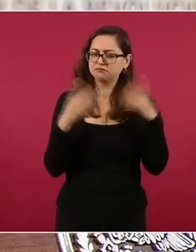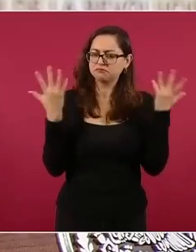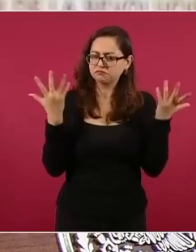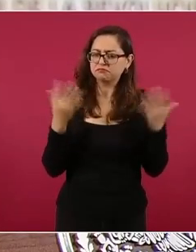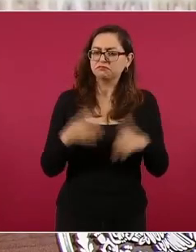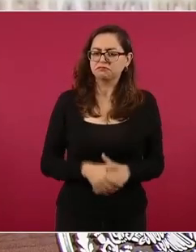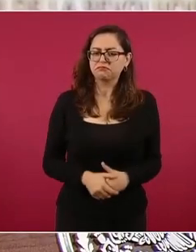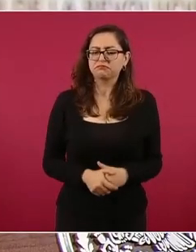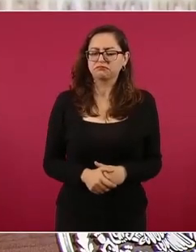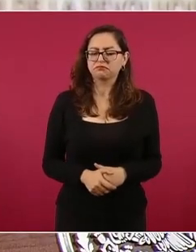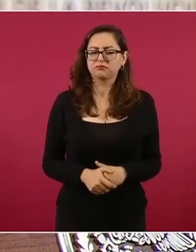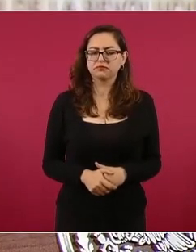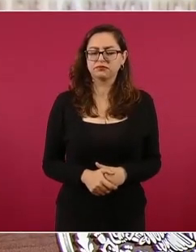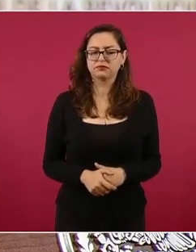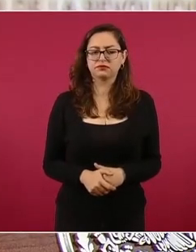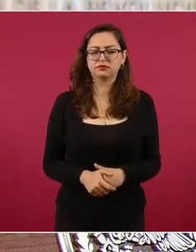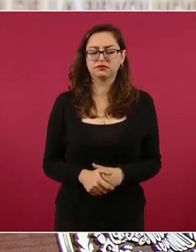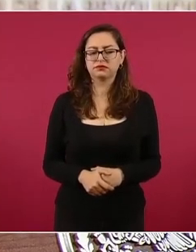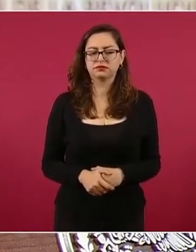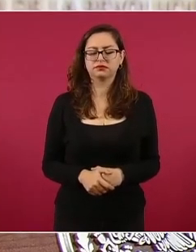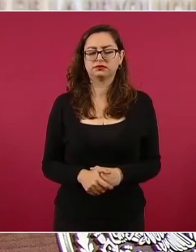que el gobierno